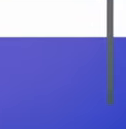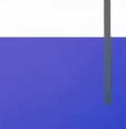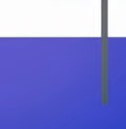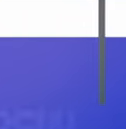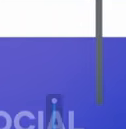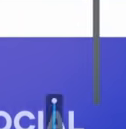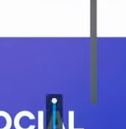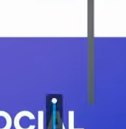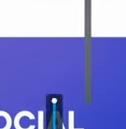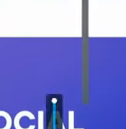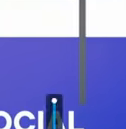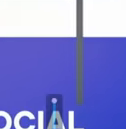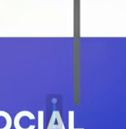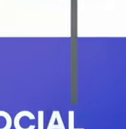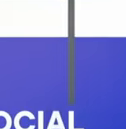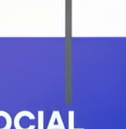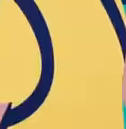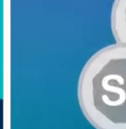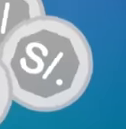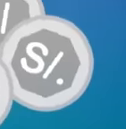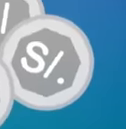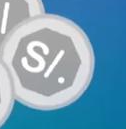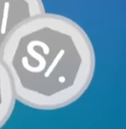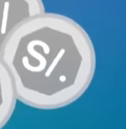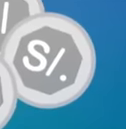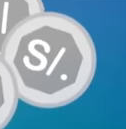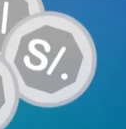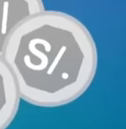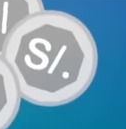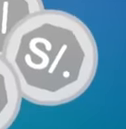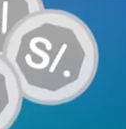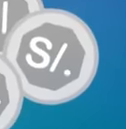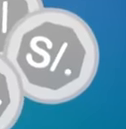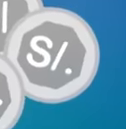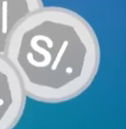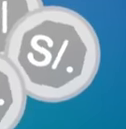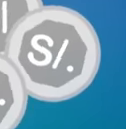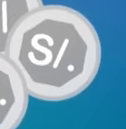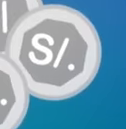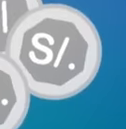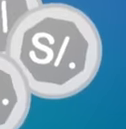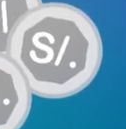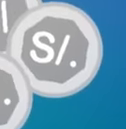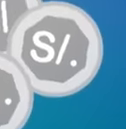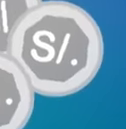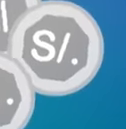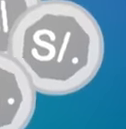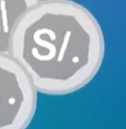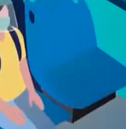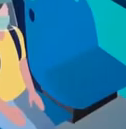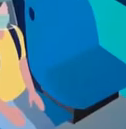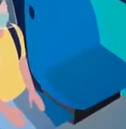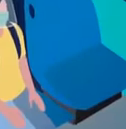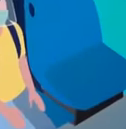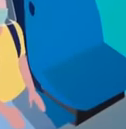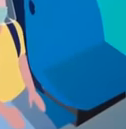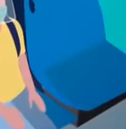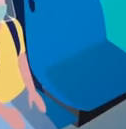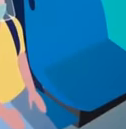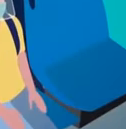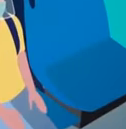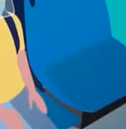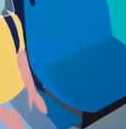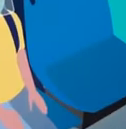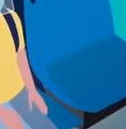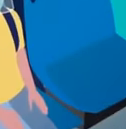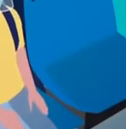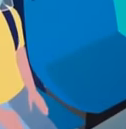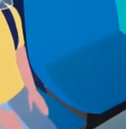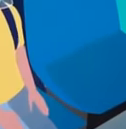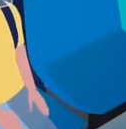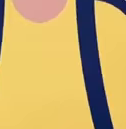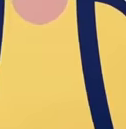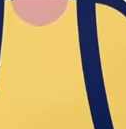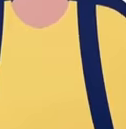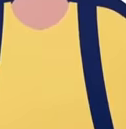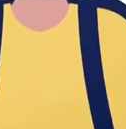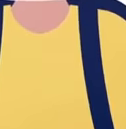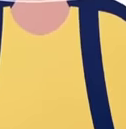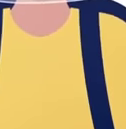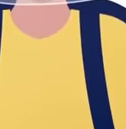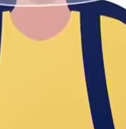Público. Mantén la distancia social. Paga por el servicio antes de subir al vehículo. Y viaja únicamente